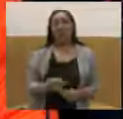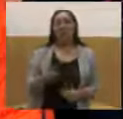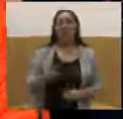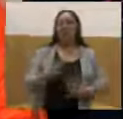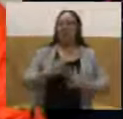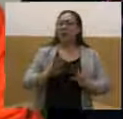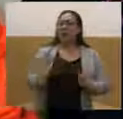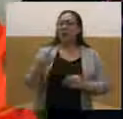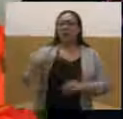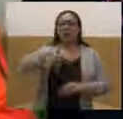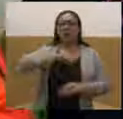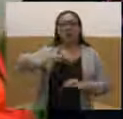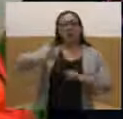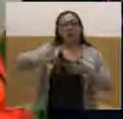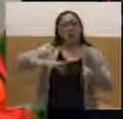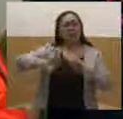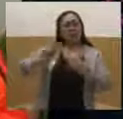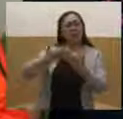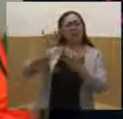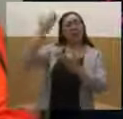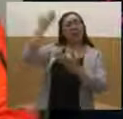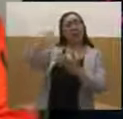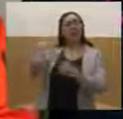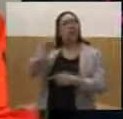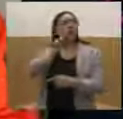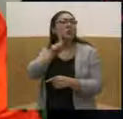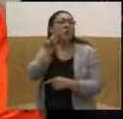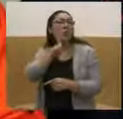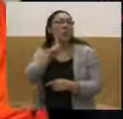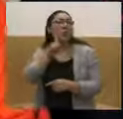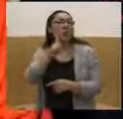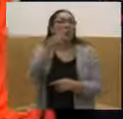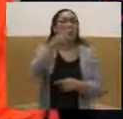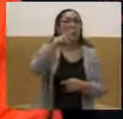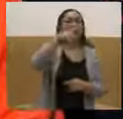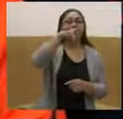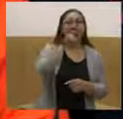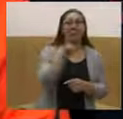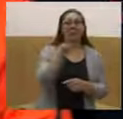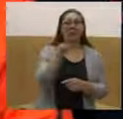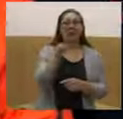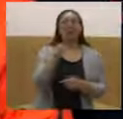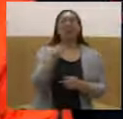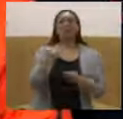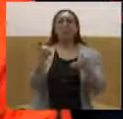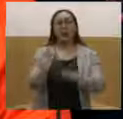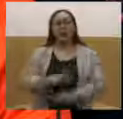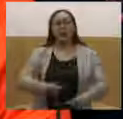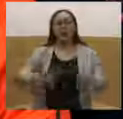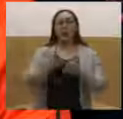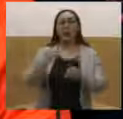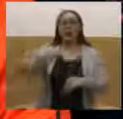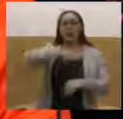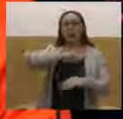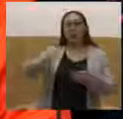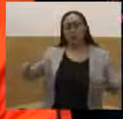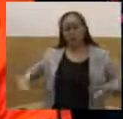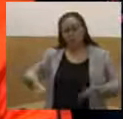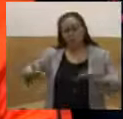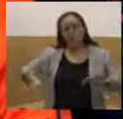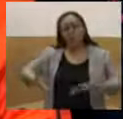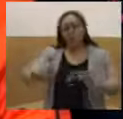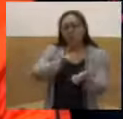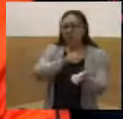Organismo Nacional de Mujeres PRIistas, un organismo especializado para impulsar la agenda de derechos